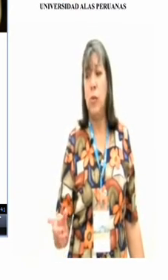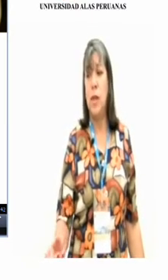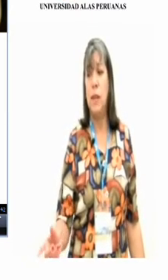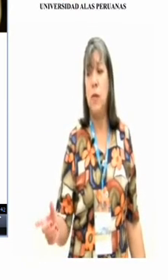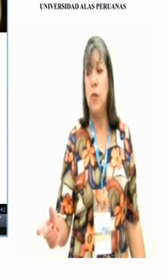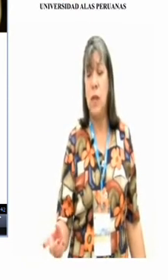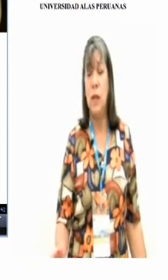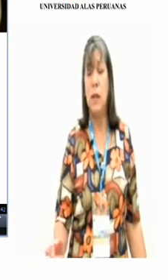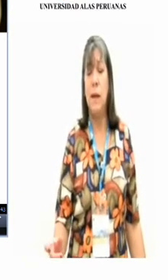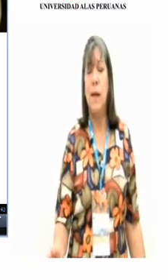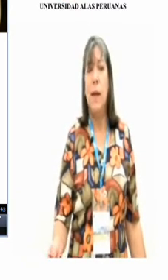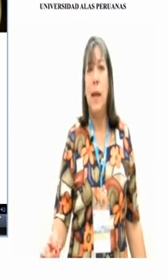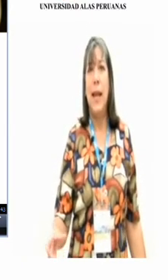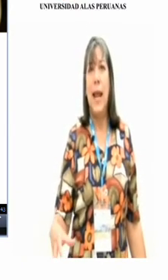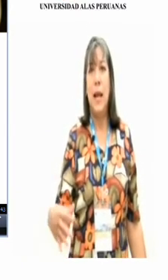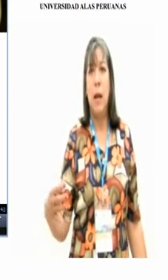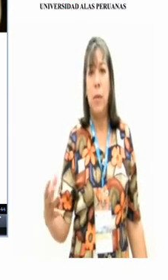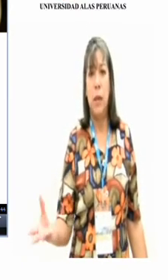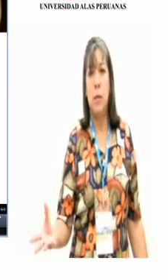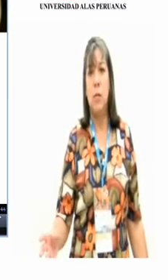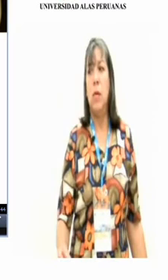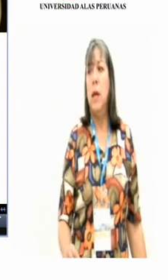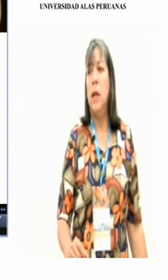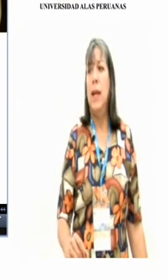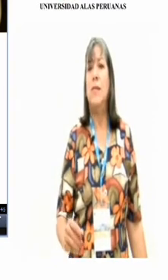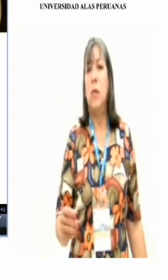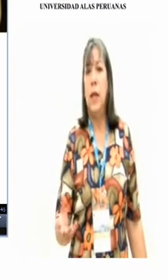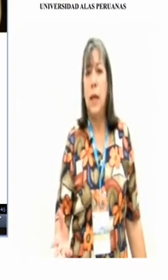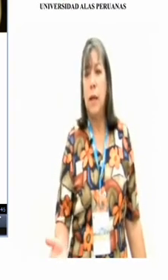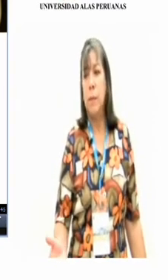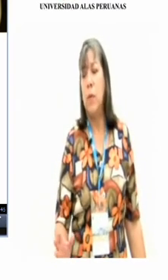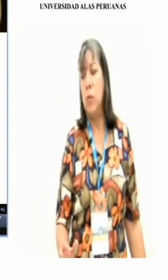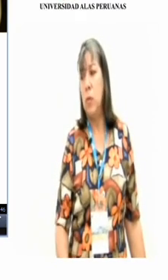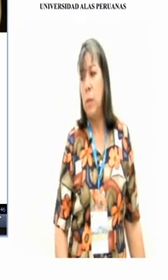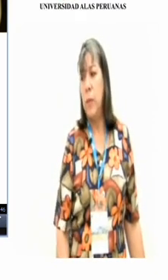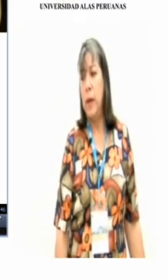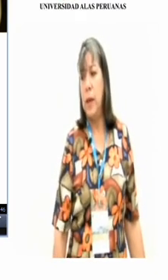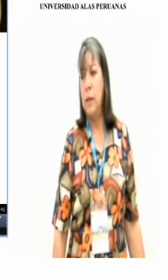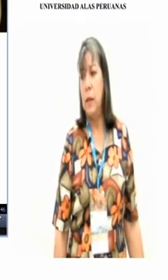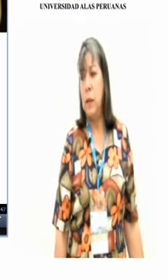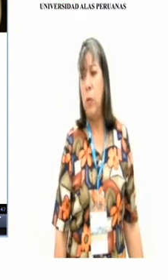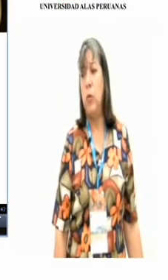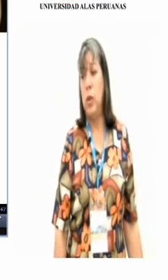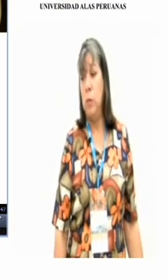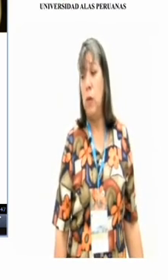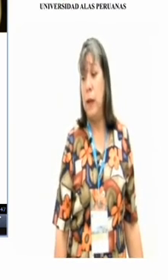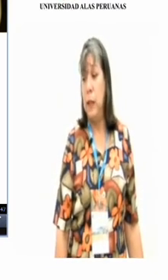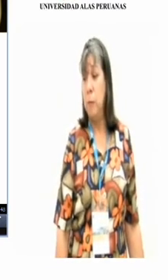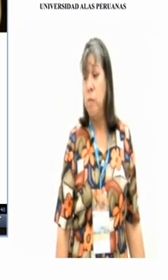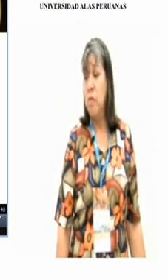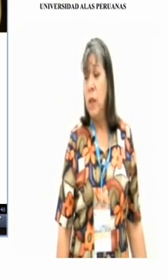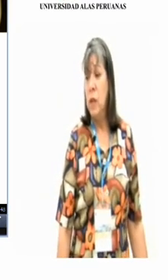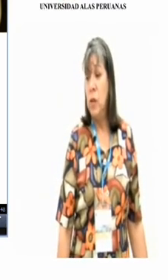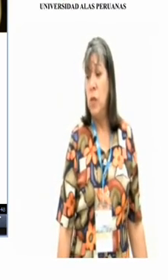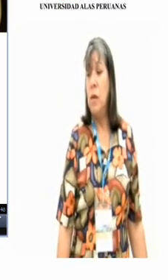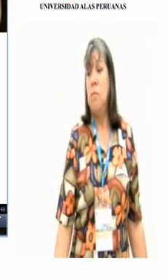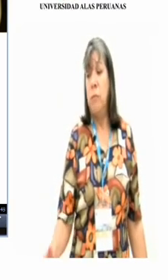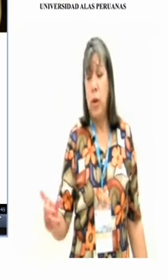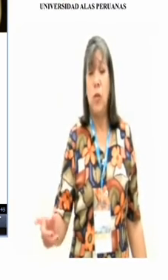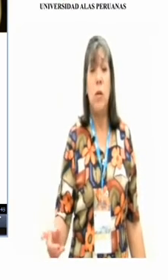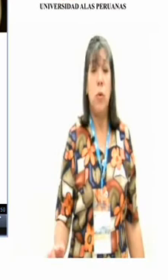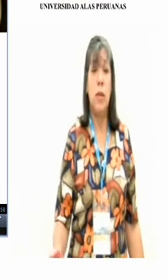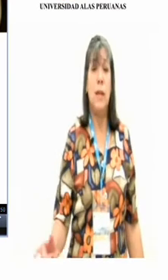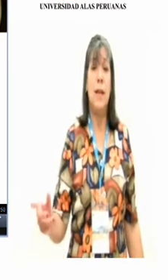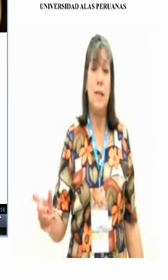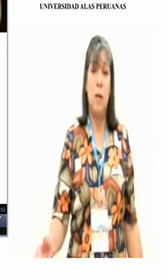importante que el estudiante no sienta el aislamiento, la soledad que produce pues este tipo de modalidad.